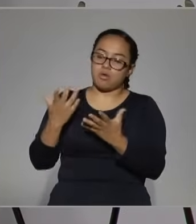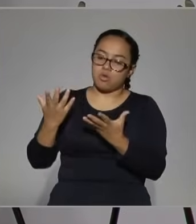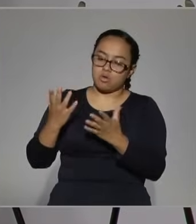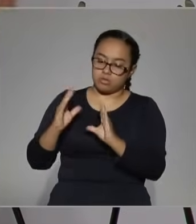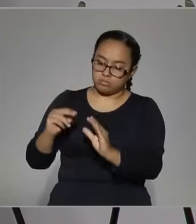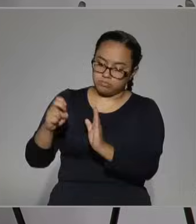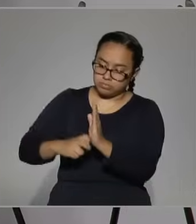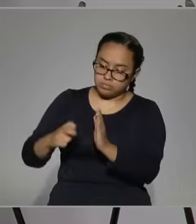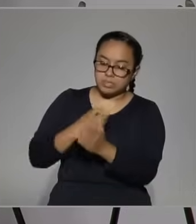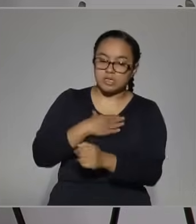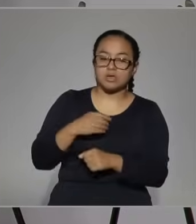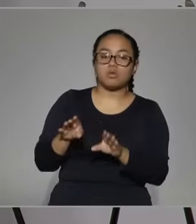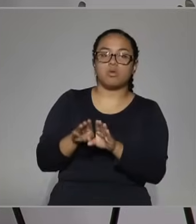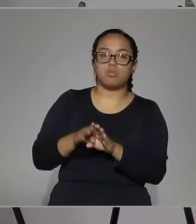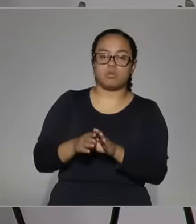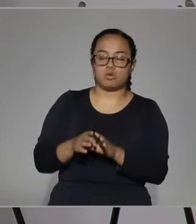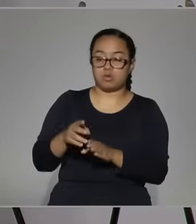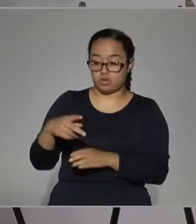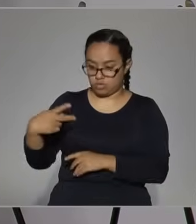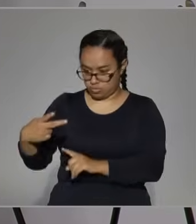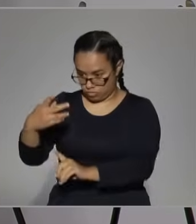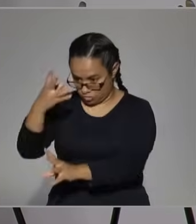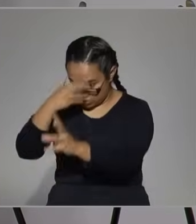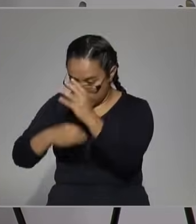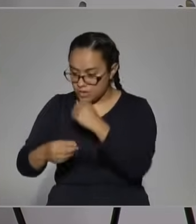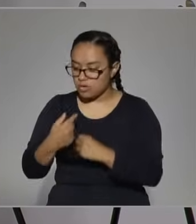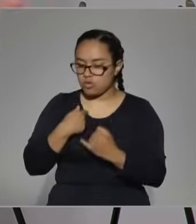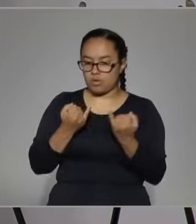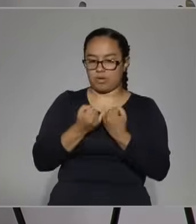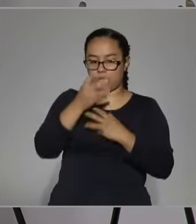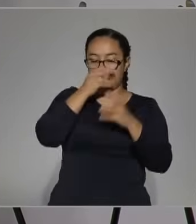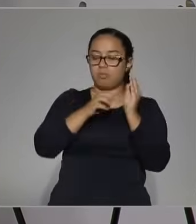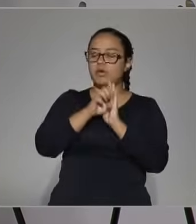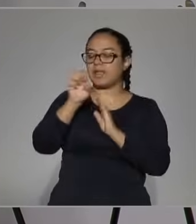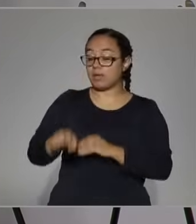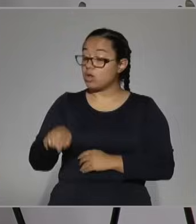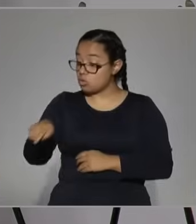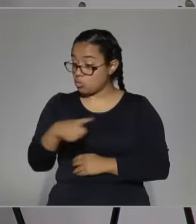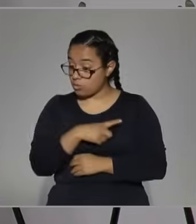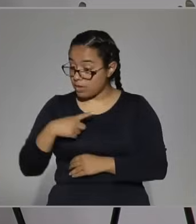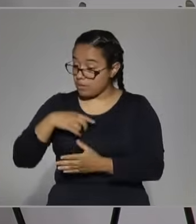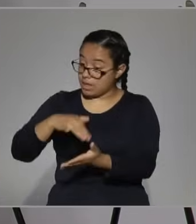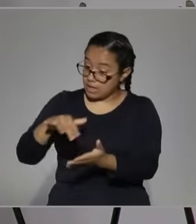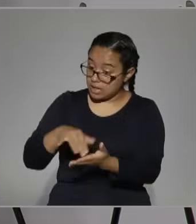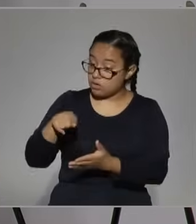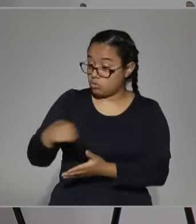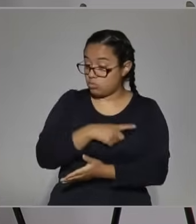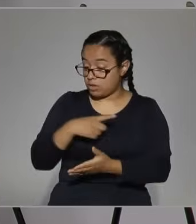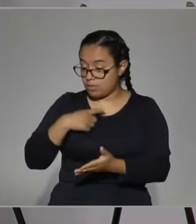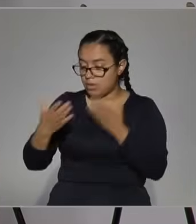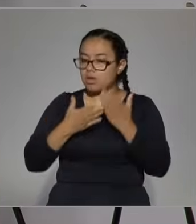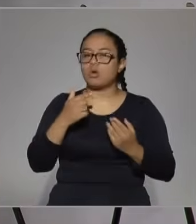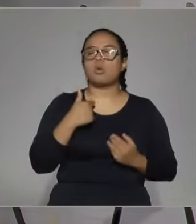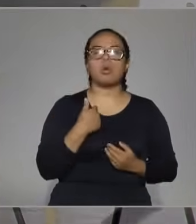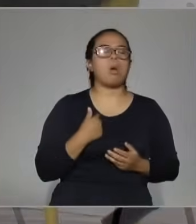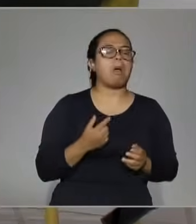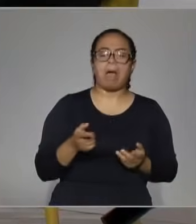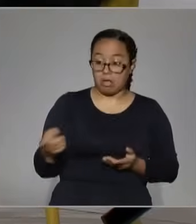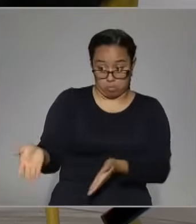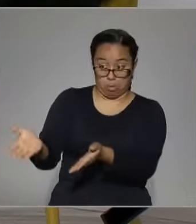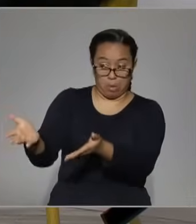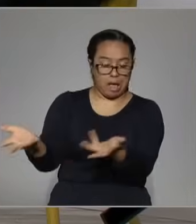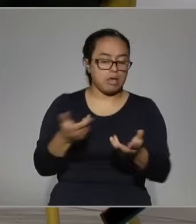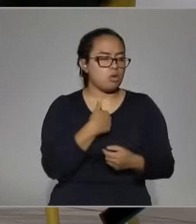el conocimiento, pues es amando el conocimiento. O sea, ¿cómo le voy a decir a alguien que lea o que estudie si yo no hago eso y yo no amo el